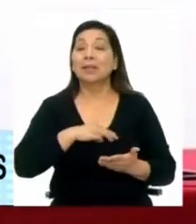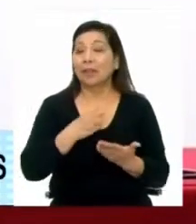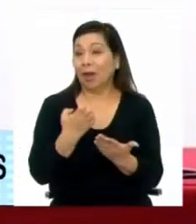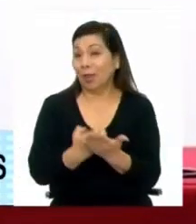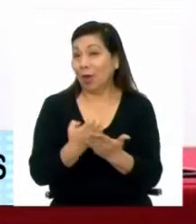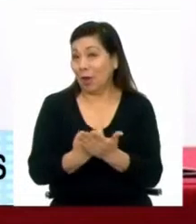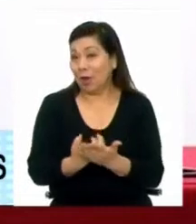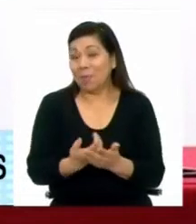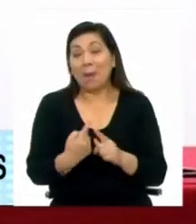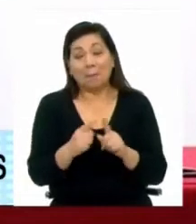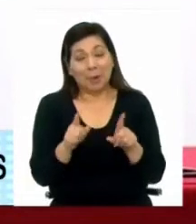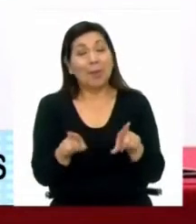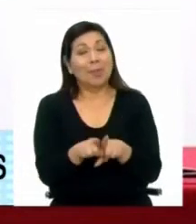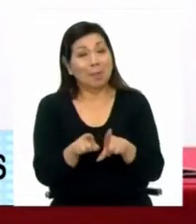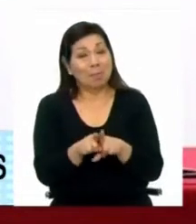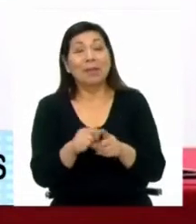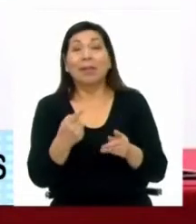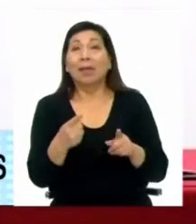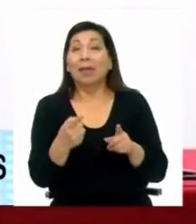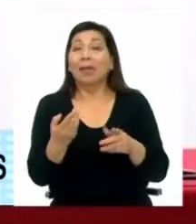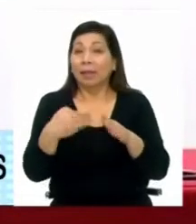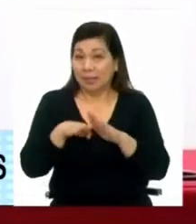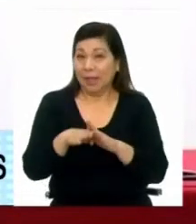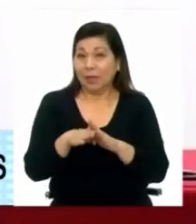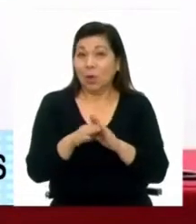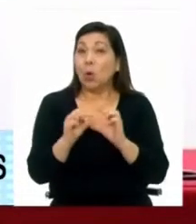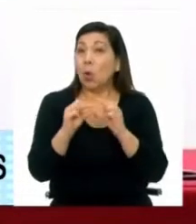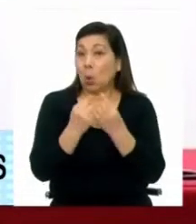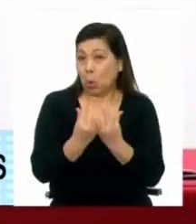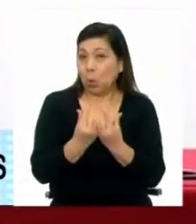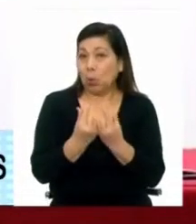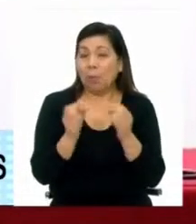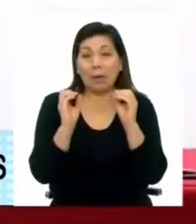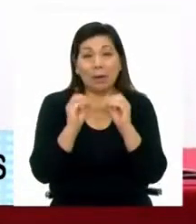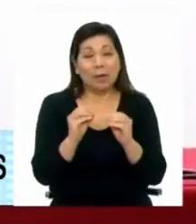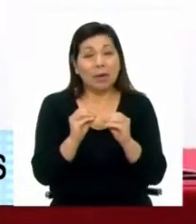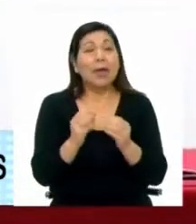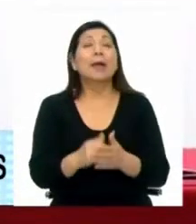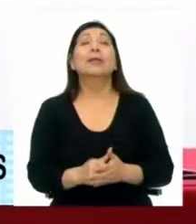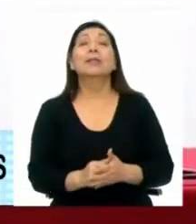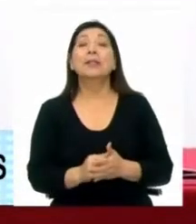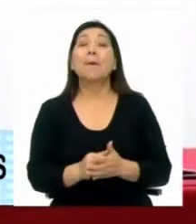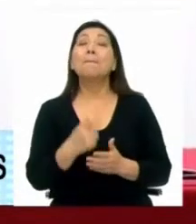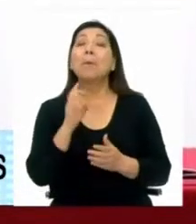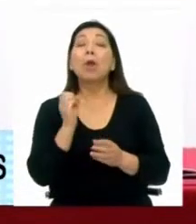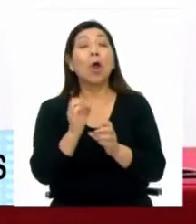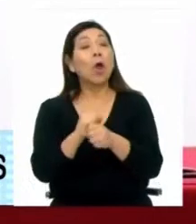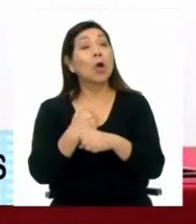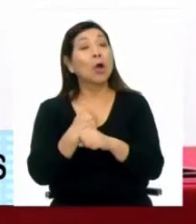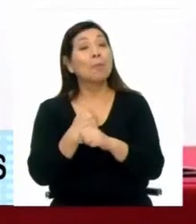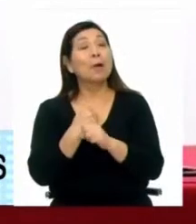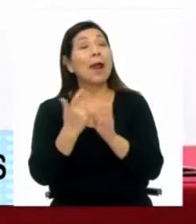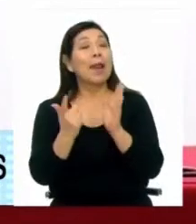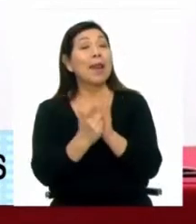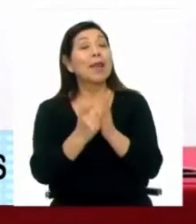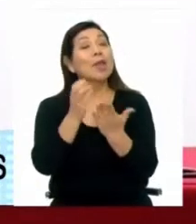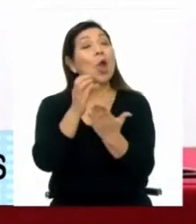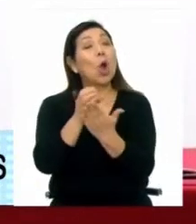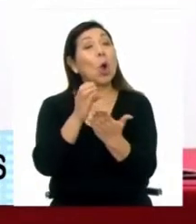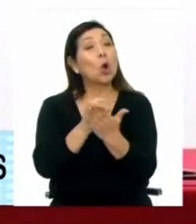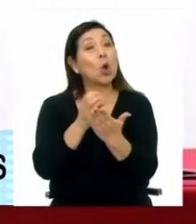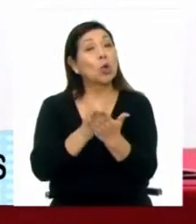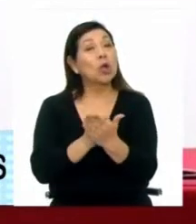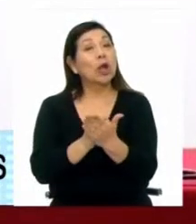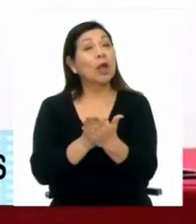Economía y Finanzas, pero también estamos planteando dentro de la delegación de la propuesta de delegación de facultades, la reforma de la ley de contrataciones